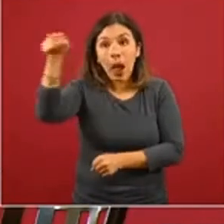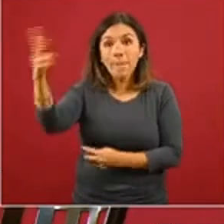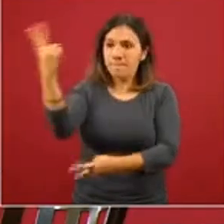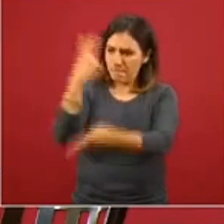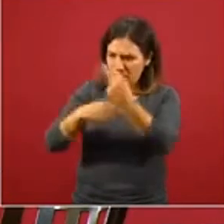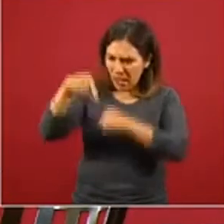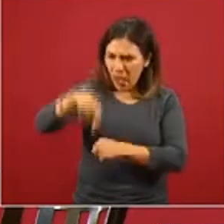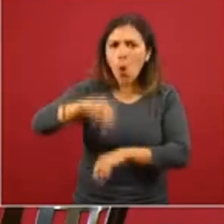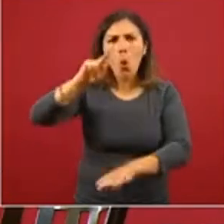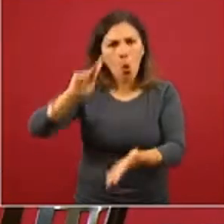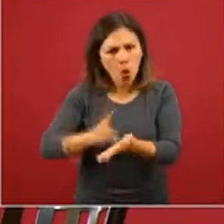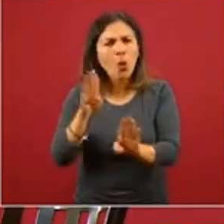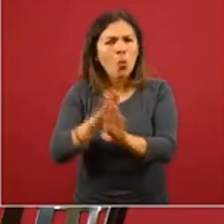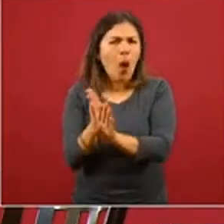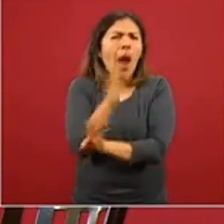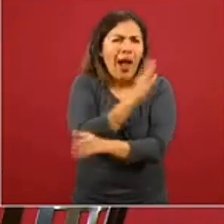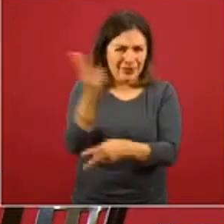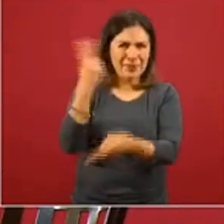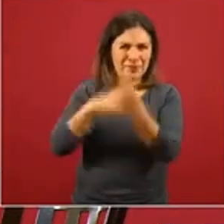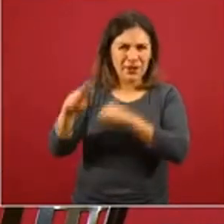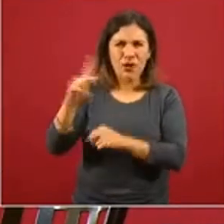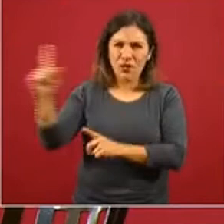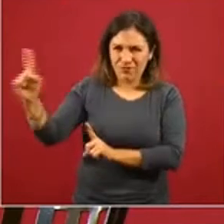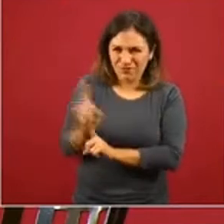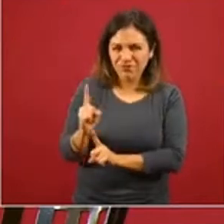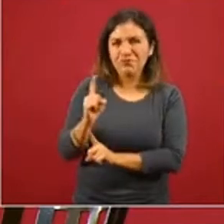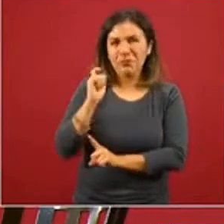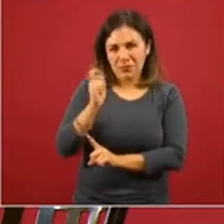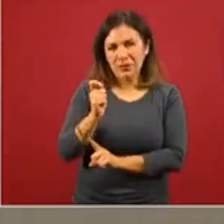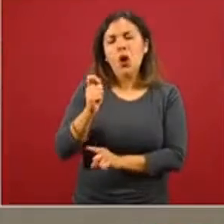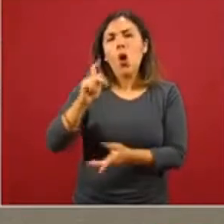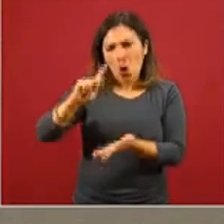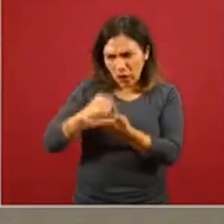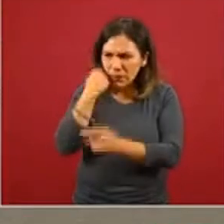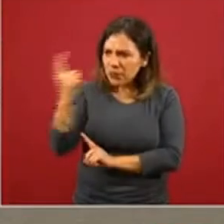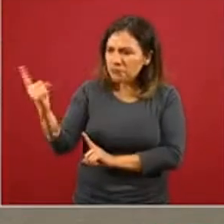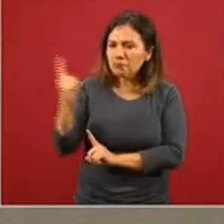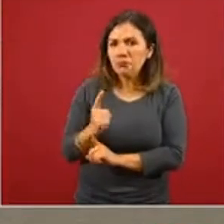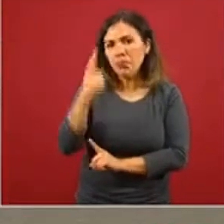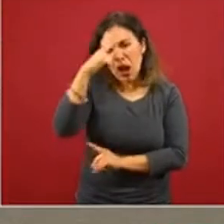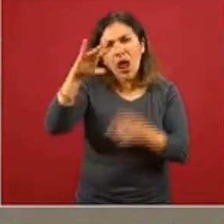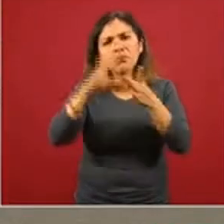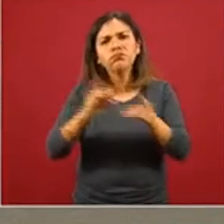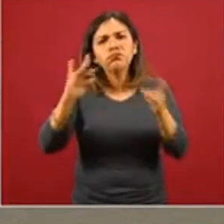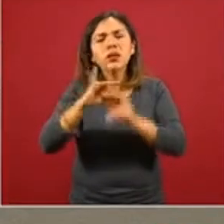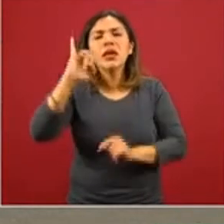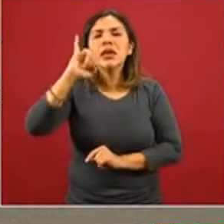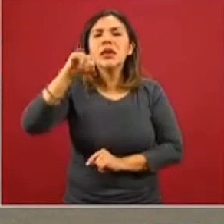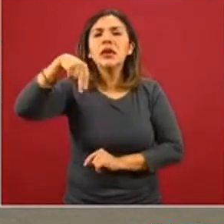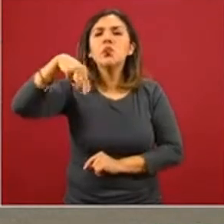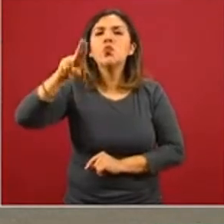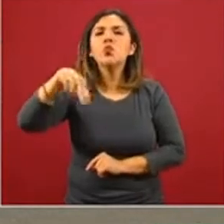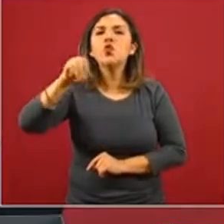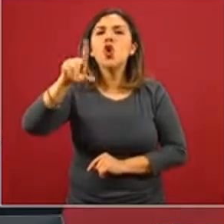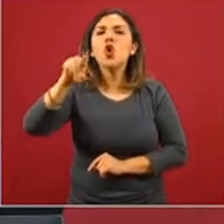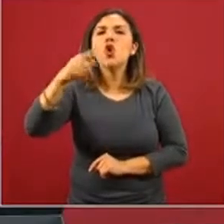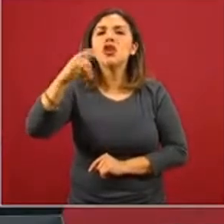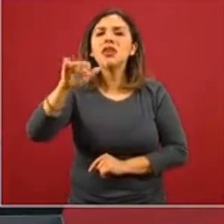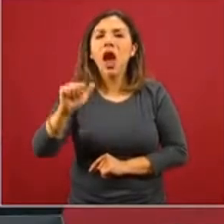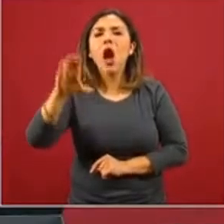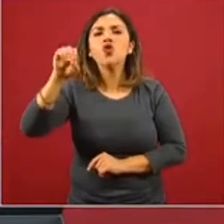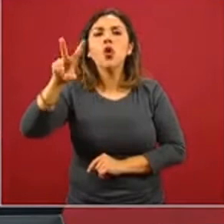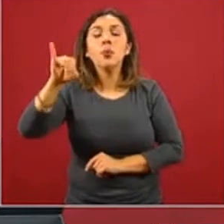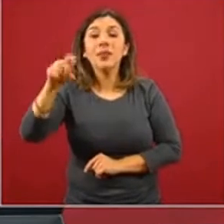venga nuevamente, como vino alguna vez al hablar de la fisiopatología de COVID, y venga a hablarnos de la inmunología de COVID. Y en